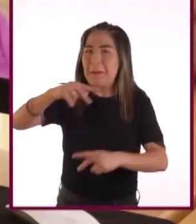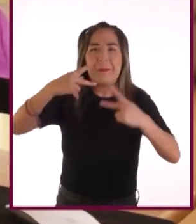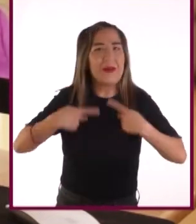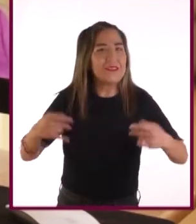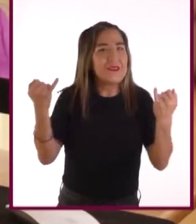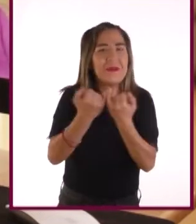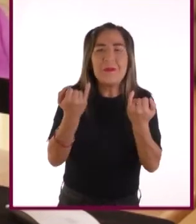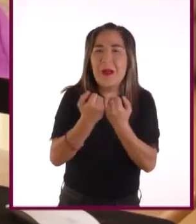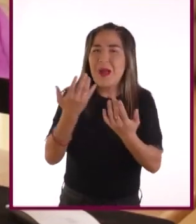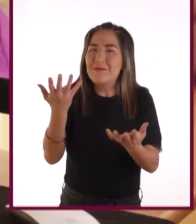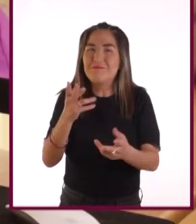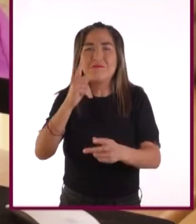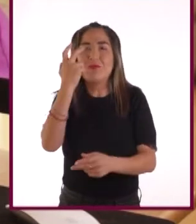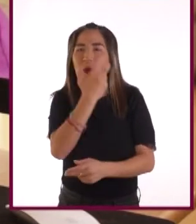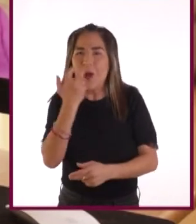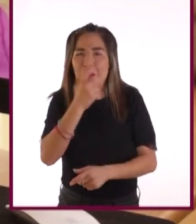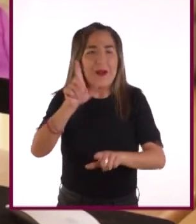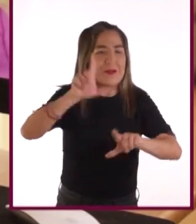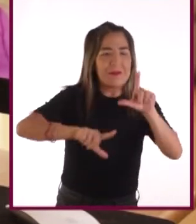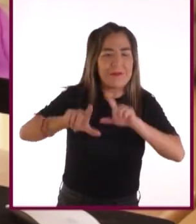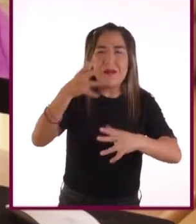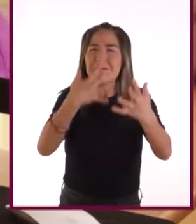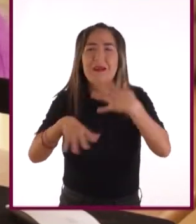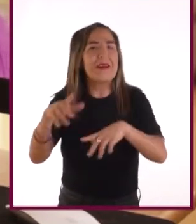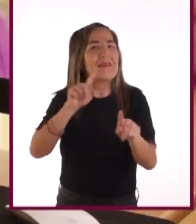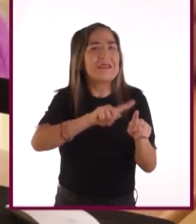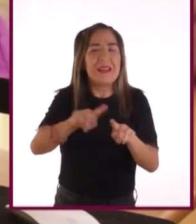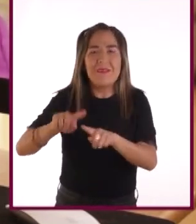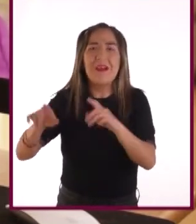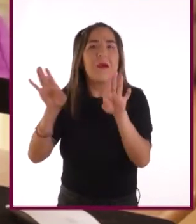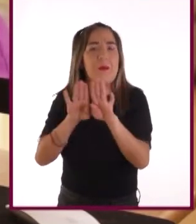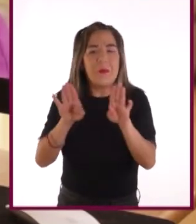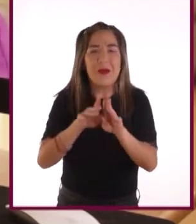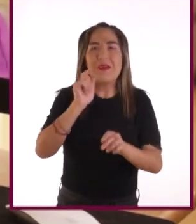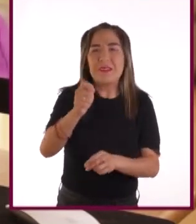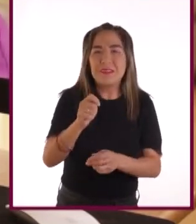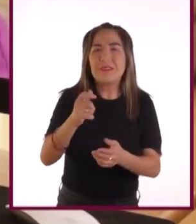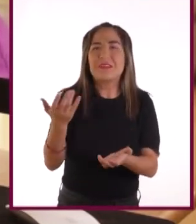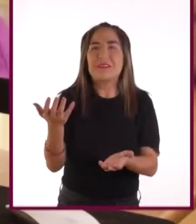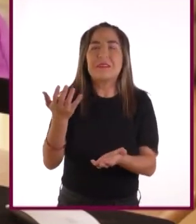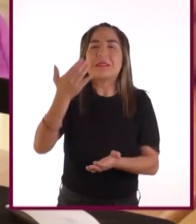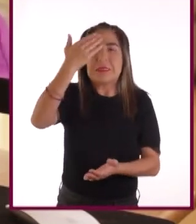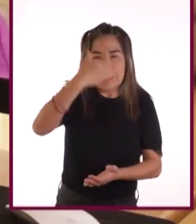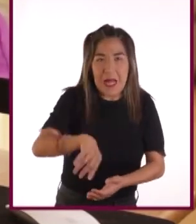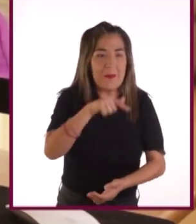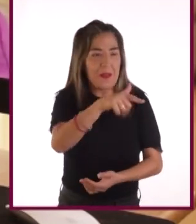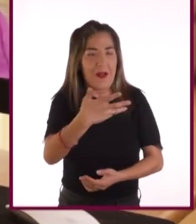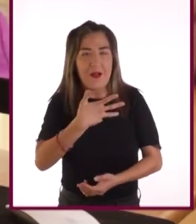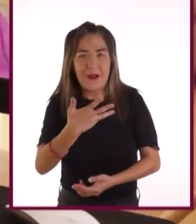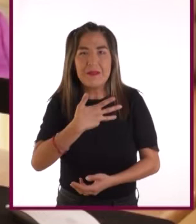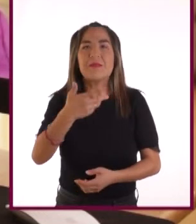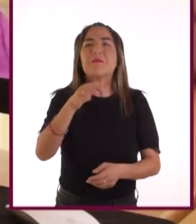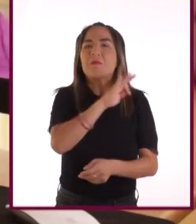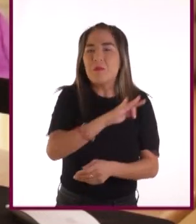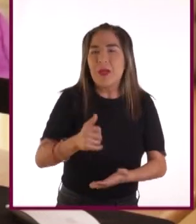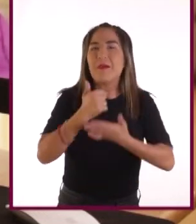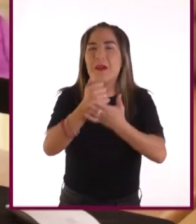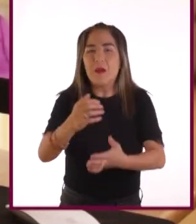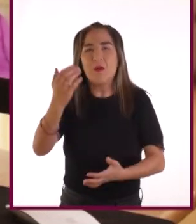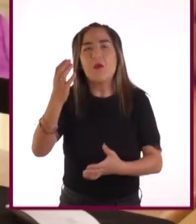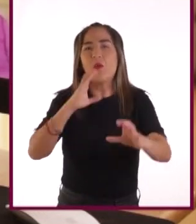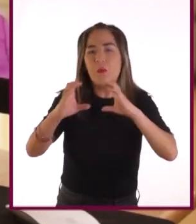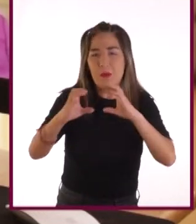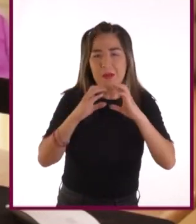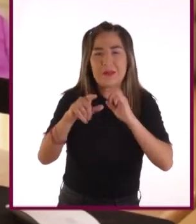persona. Entonces yo creo que es muy importante que lo conozcan actualmente, que sepan de su existencia y que sepan que con eso se